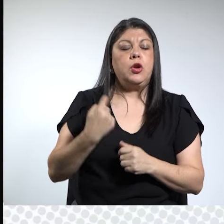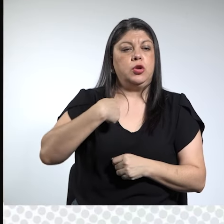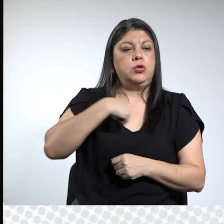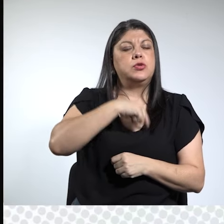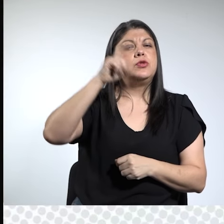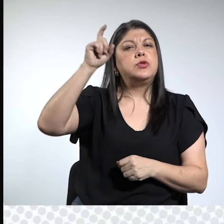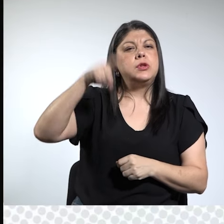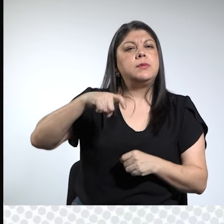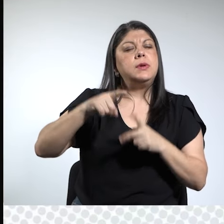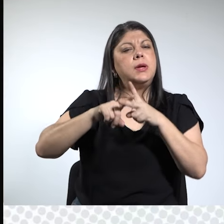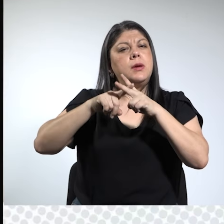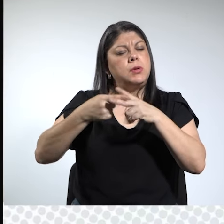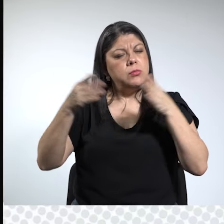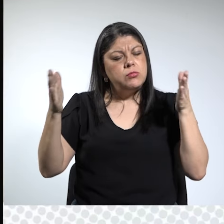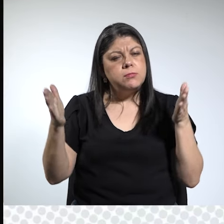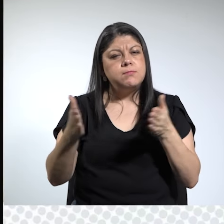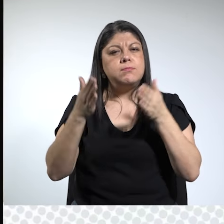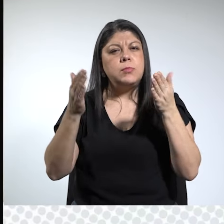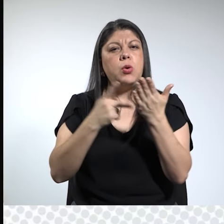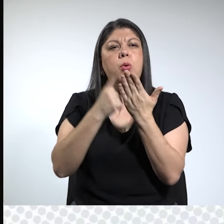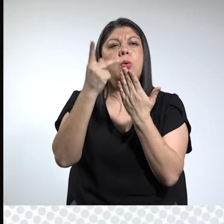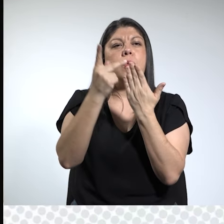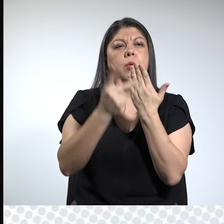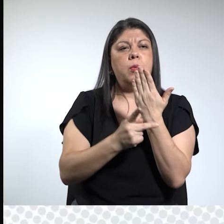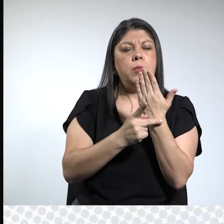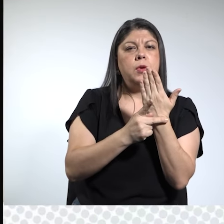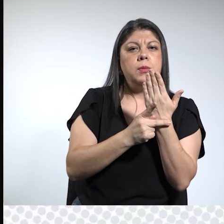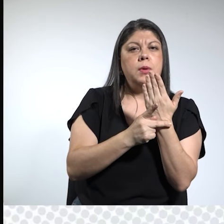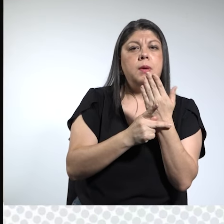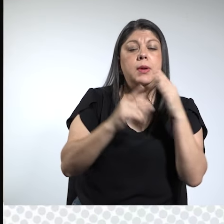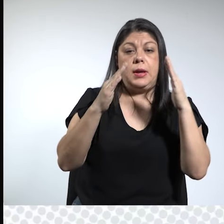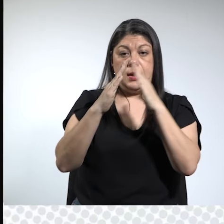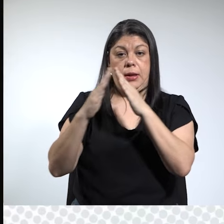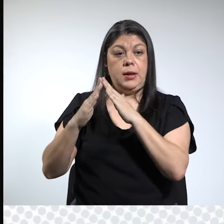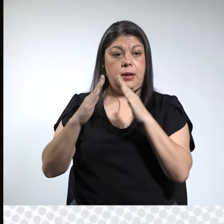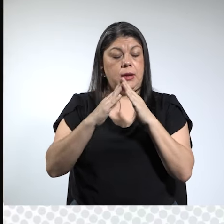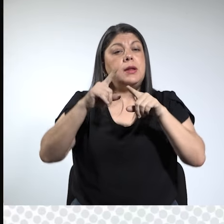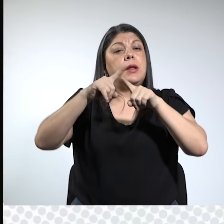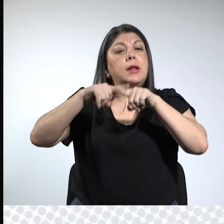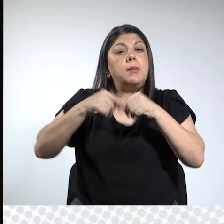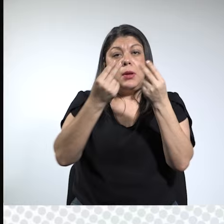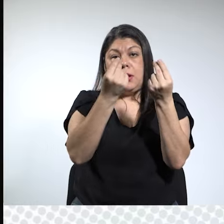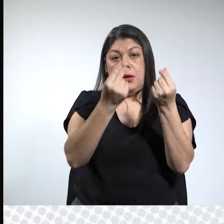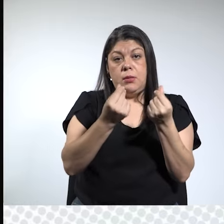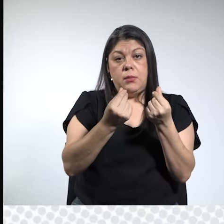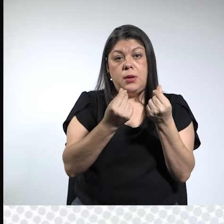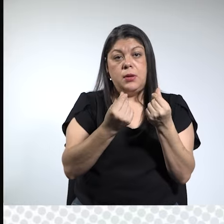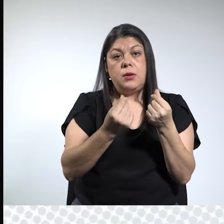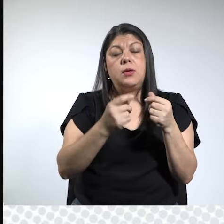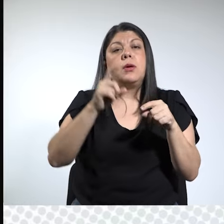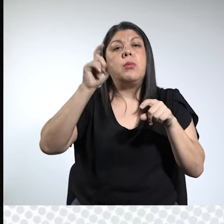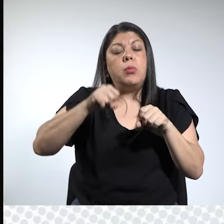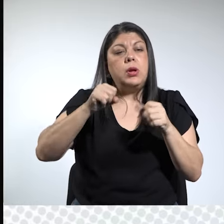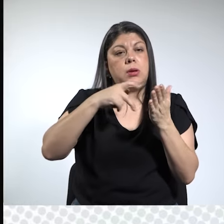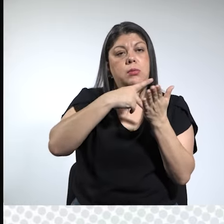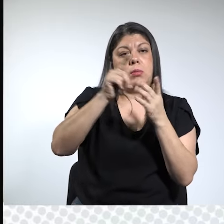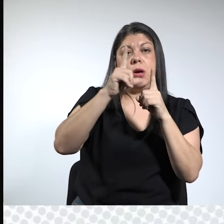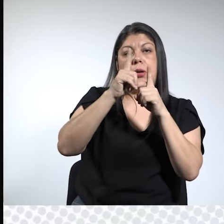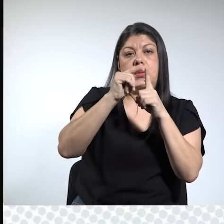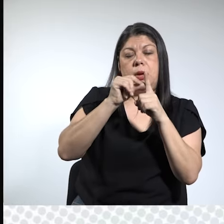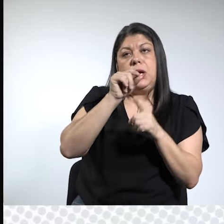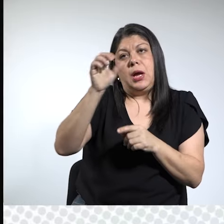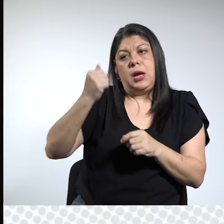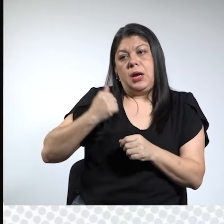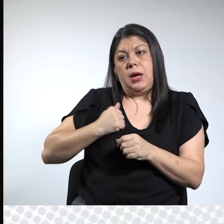Nosotros deberíamos entonces de impulsar, por ejemplo, un programa en el cual las casas de cierto valor en adelante tienen que pagar lo que allá se paga, que es un